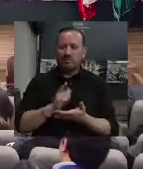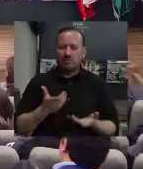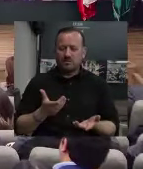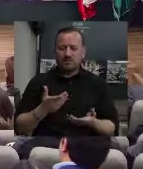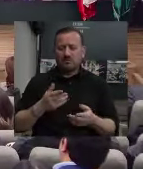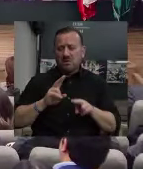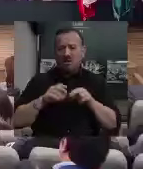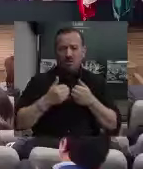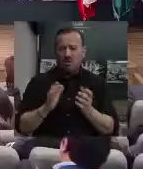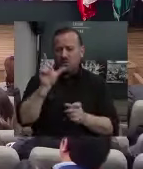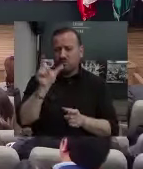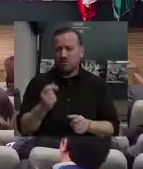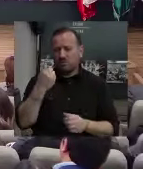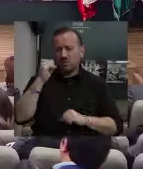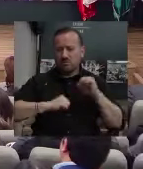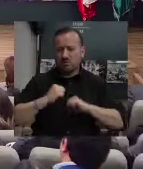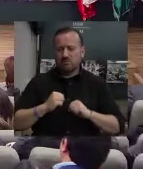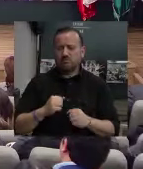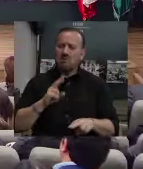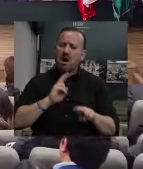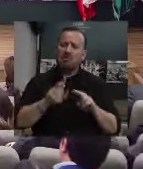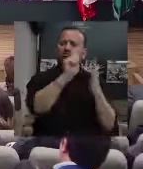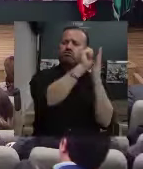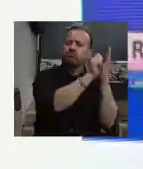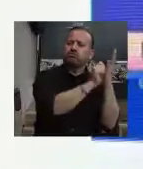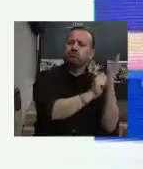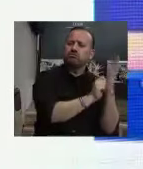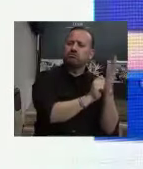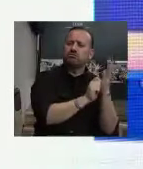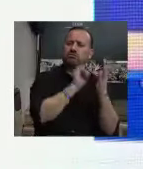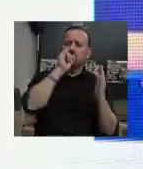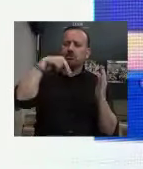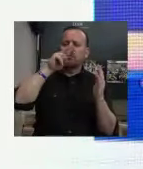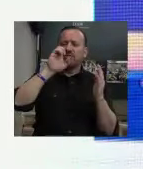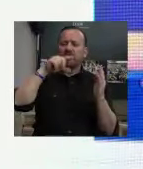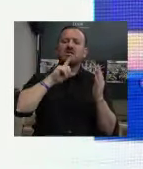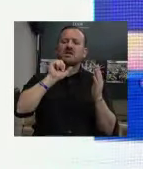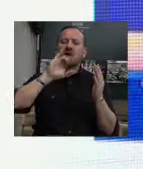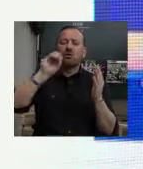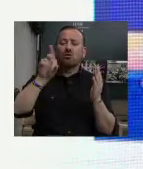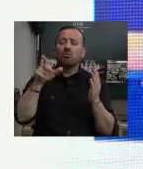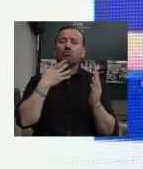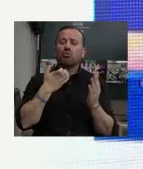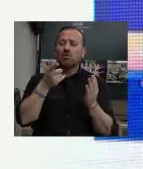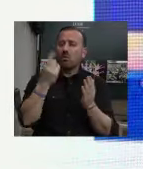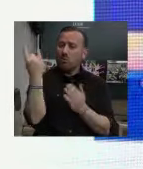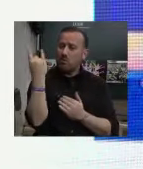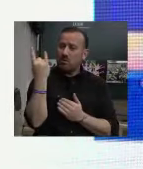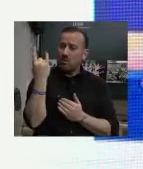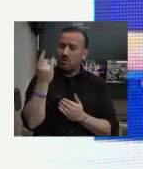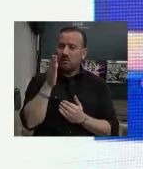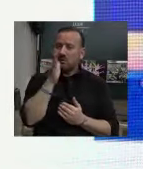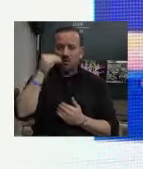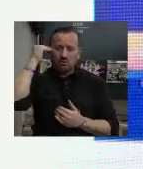que hace cualquier persona en una empresa hagamos un inventario porque resulta que en la universidad no